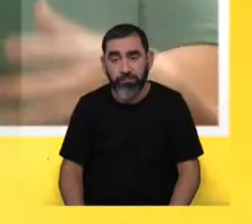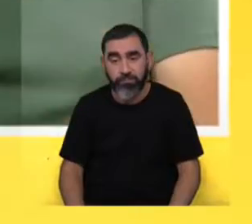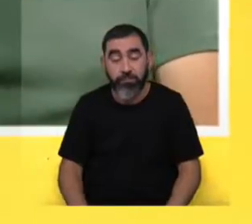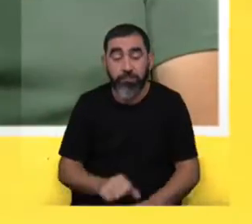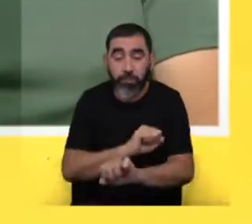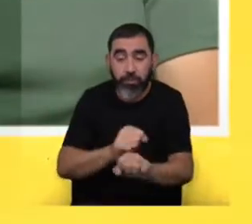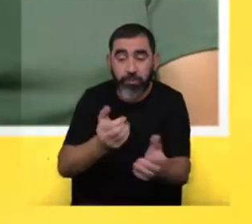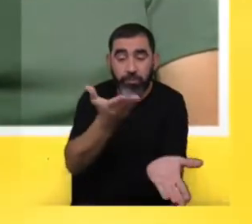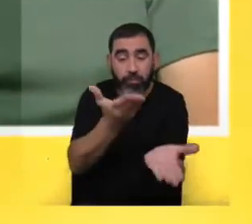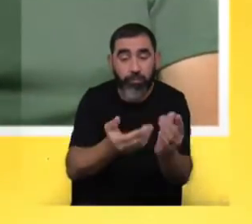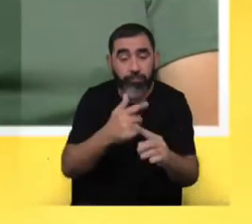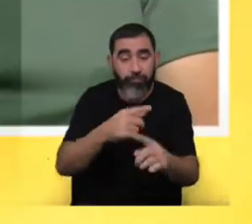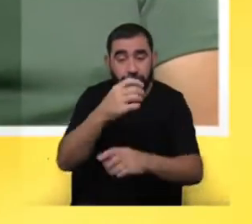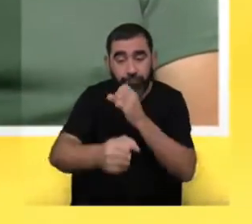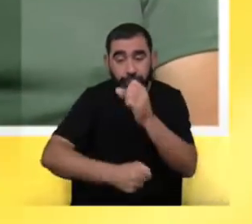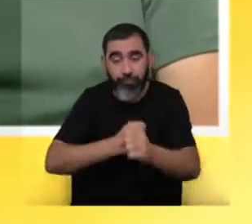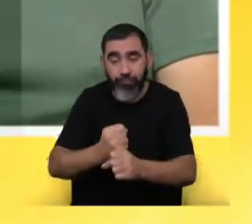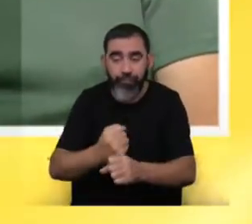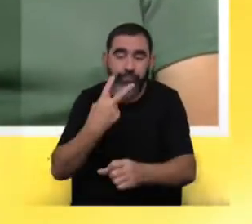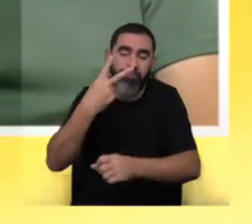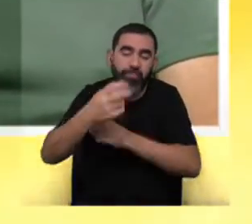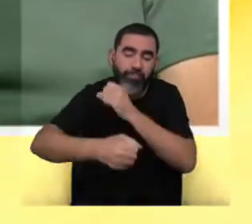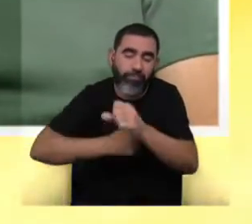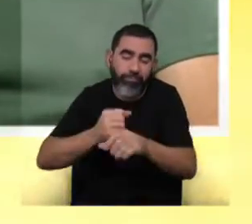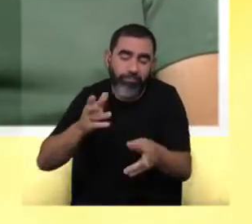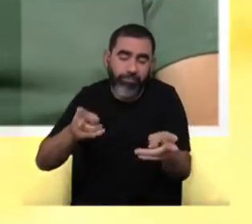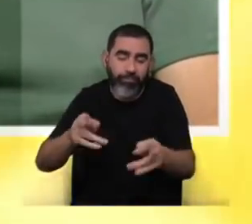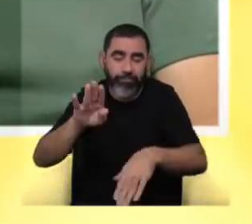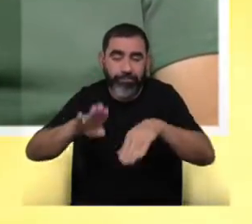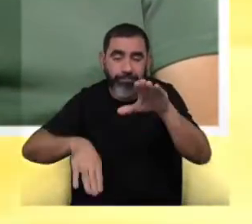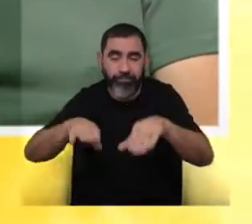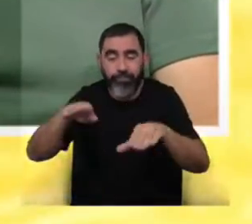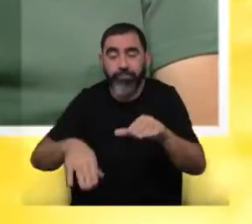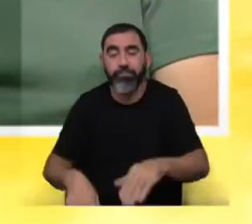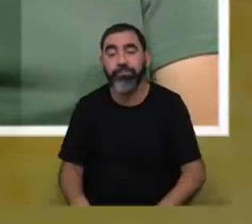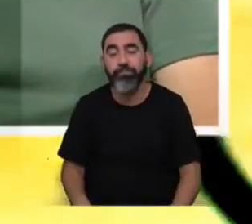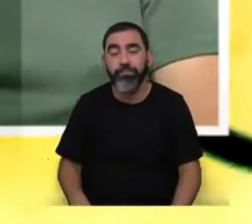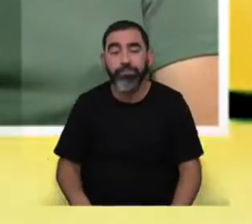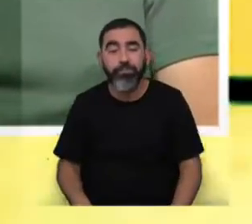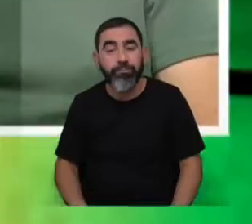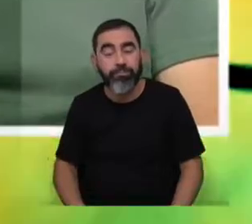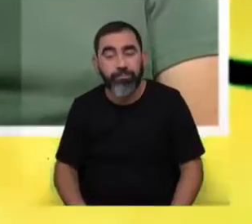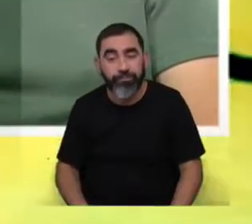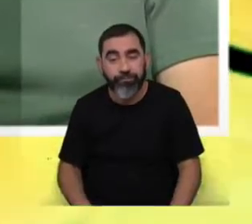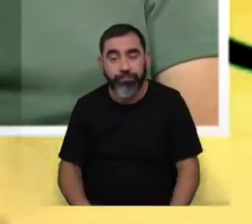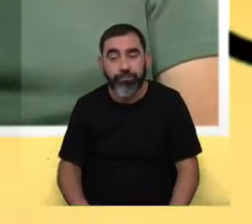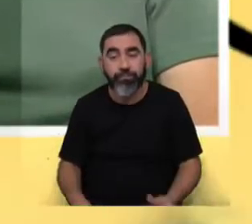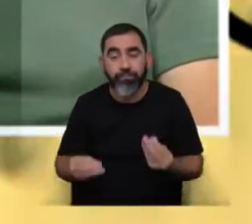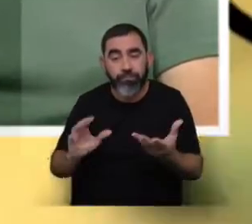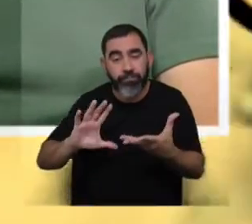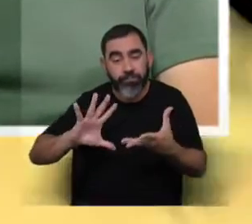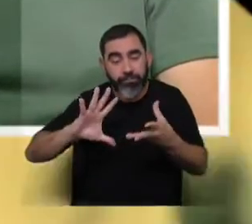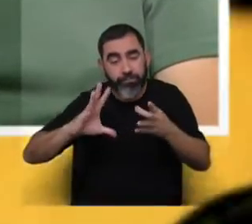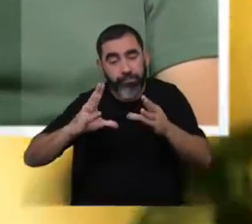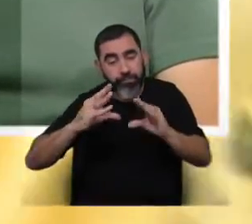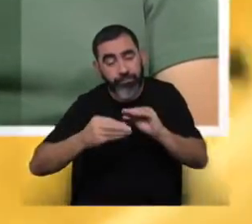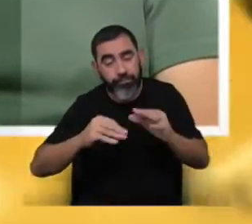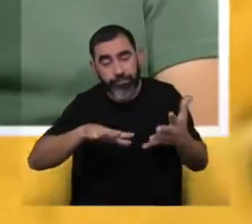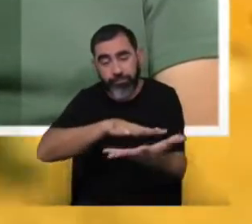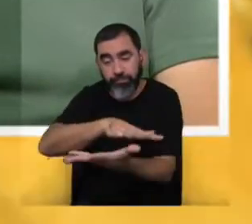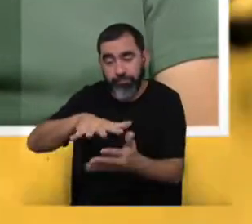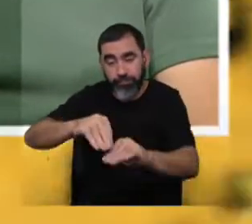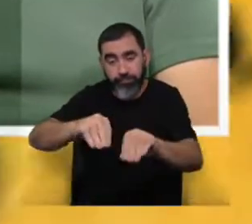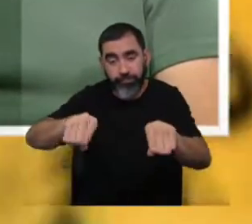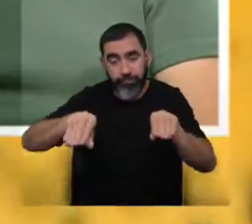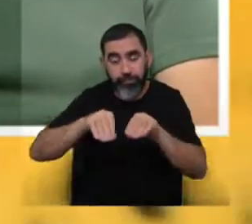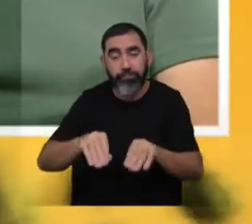comparar año a año o cada 2 o 3 años, depende del insumo de fotos aéreas que haya, cómo va evolucionando ese paisaje.